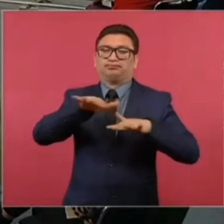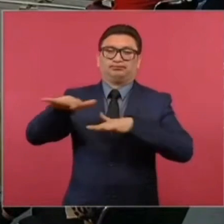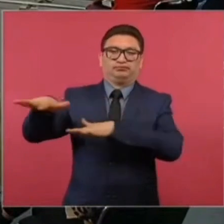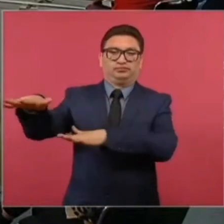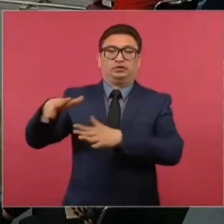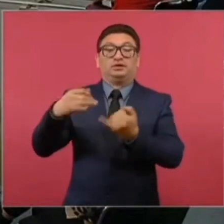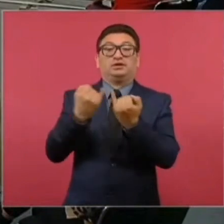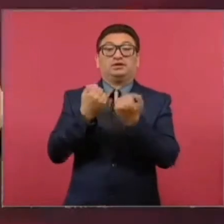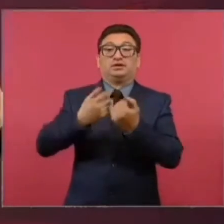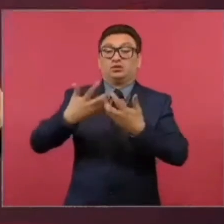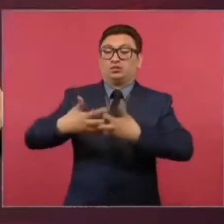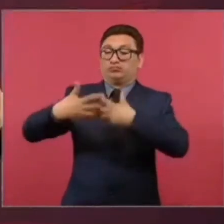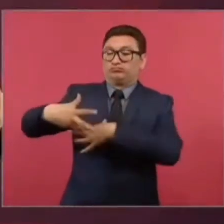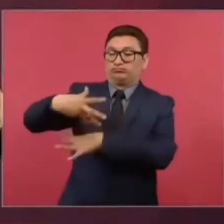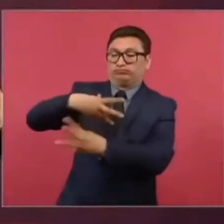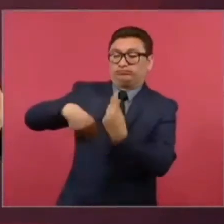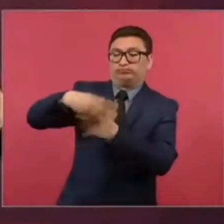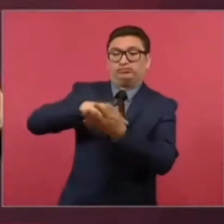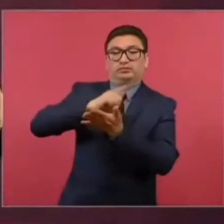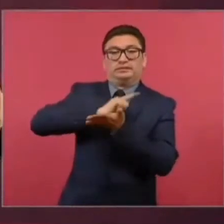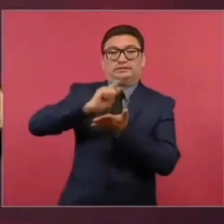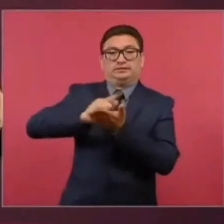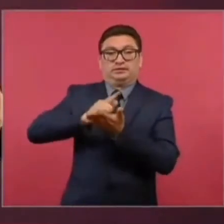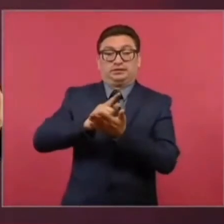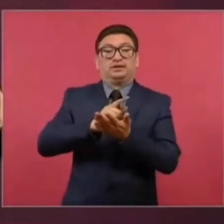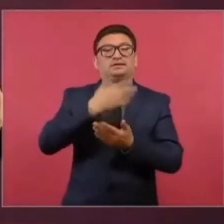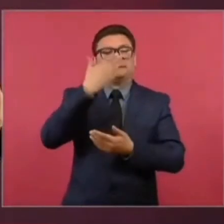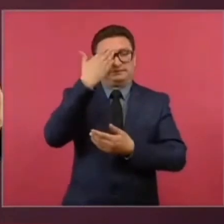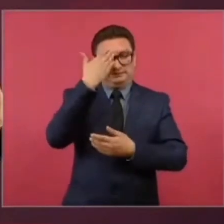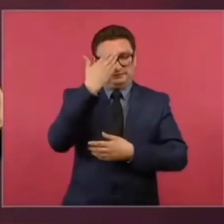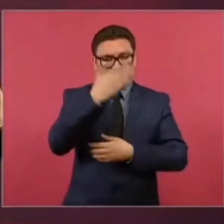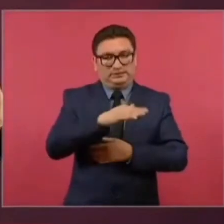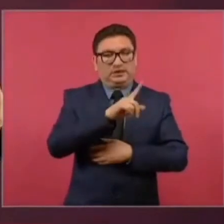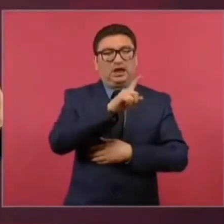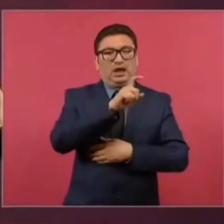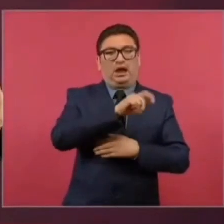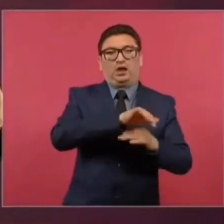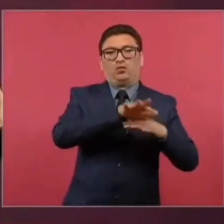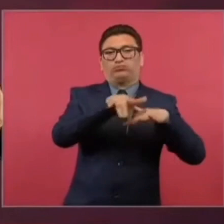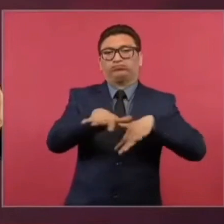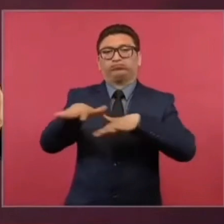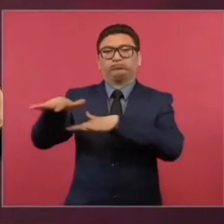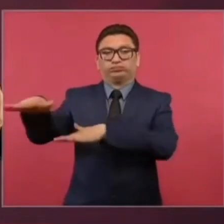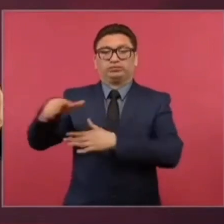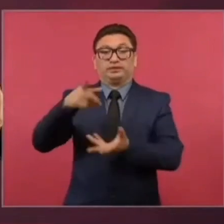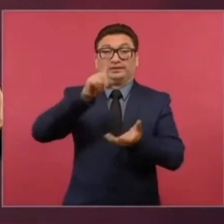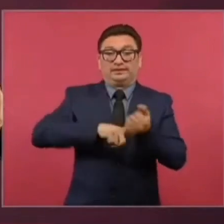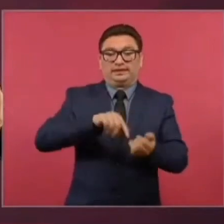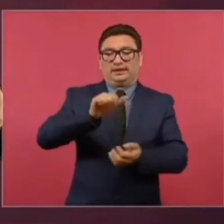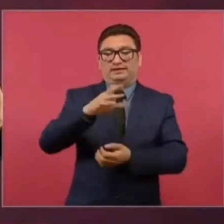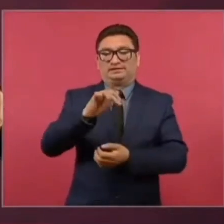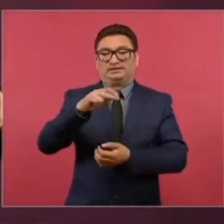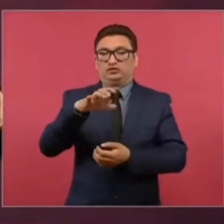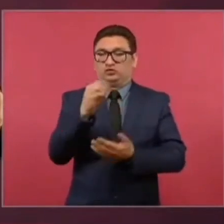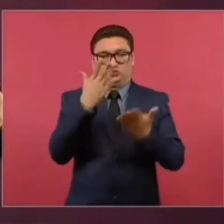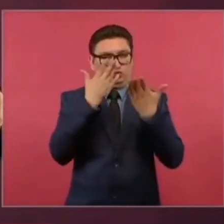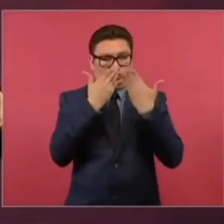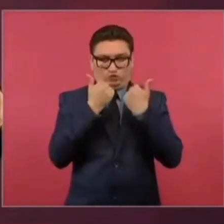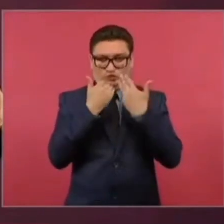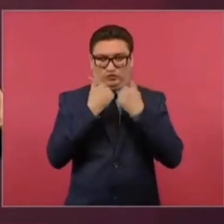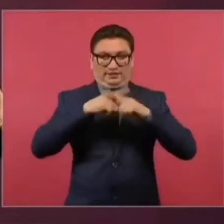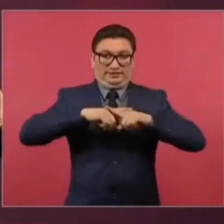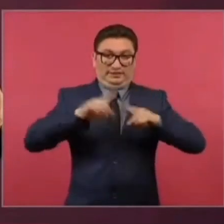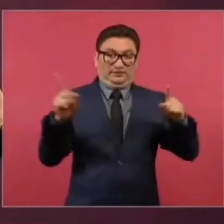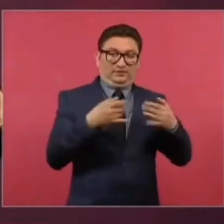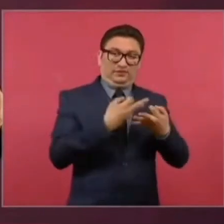potabilizadora, porque aun cuando es agua superficial, que no tiene arsénico, como la